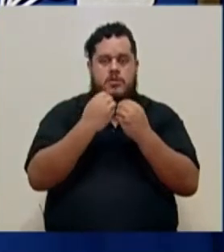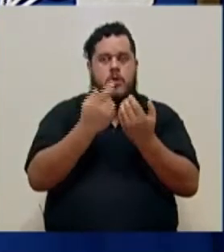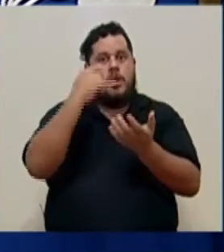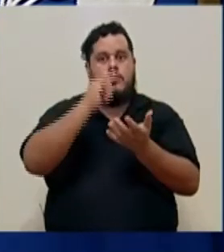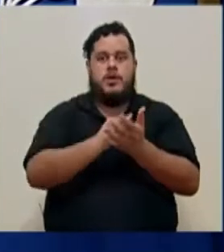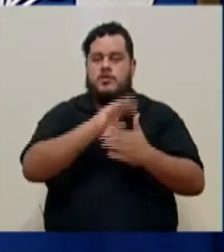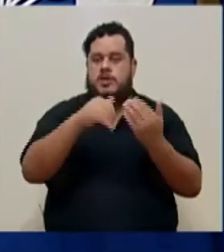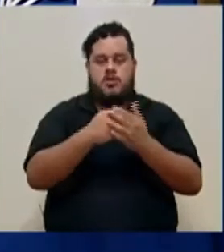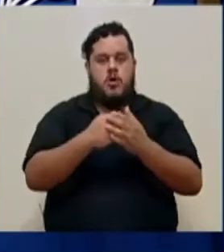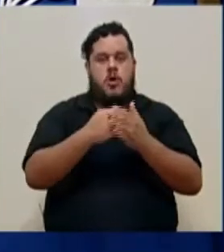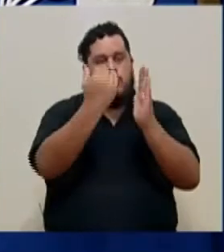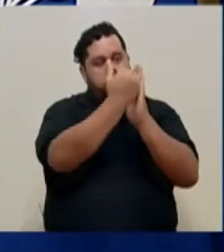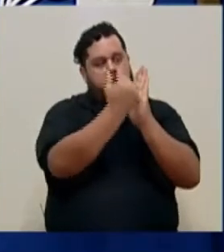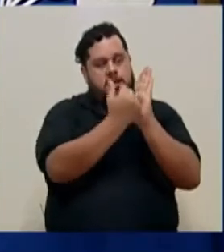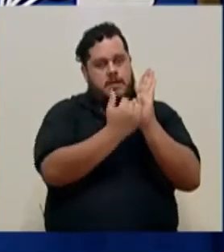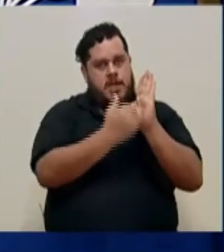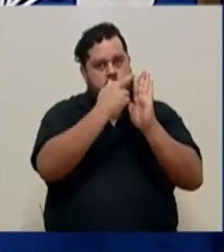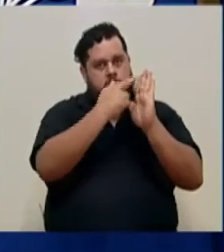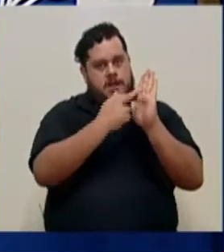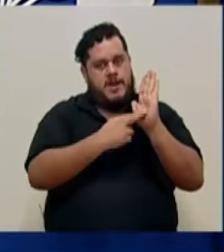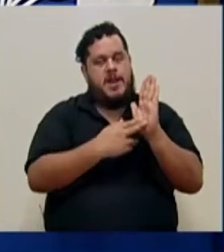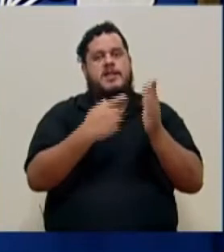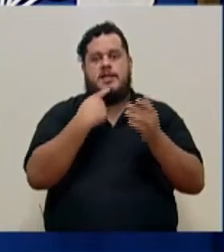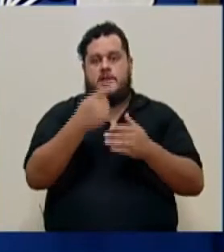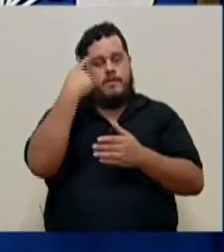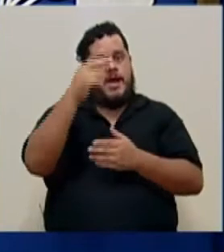eso es que todos los lineamientos que se han indicado para